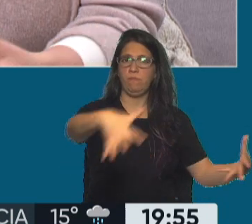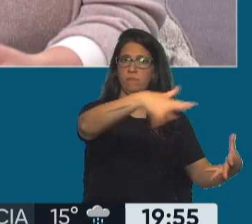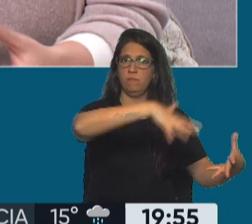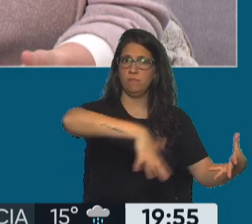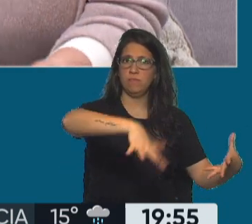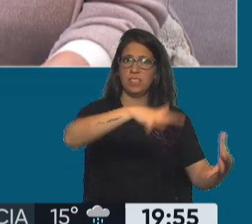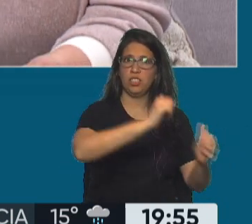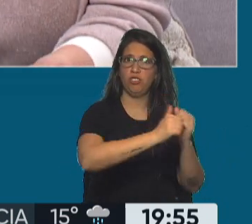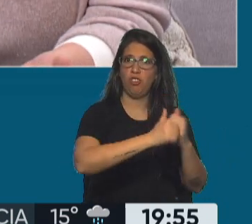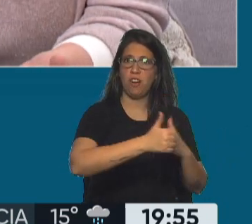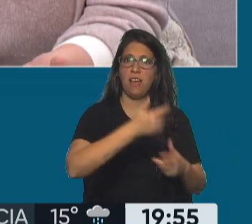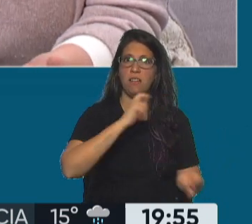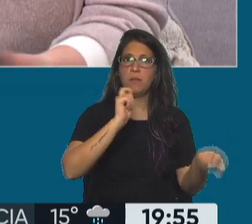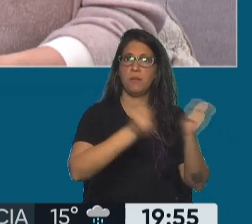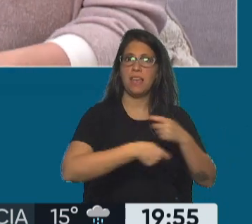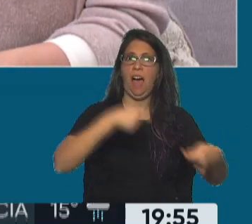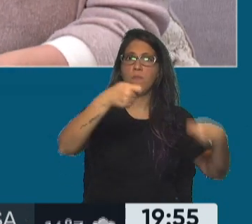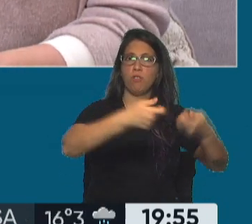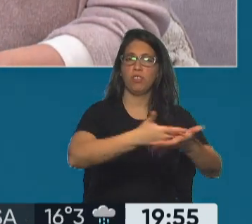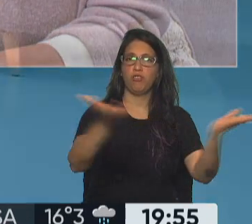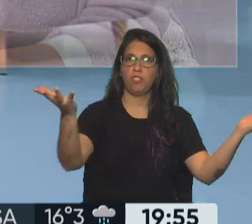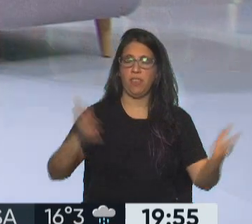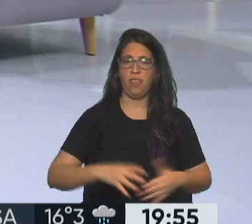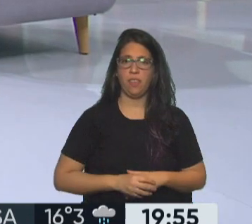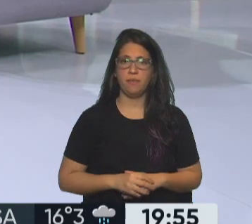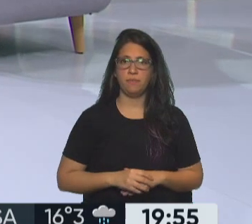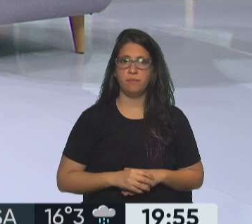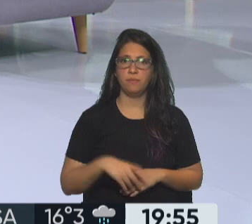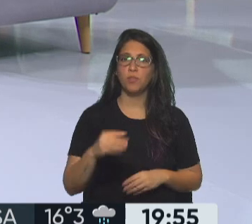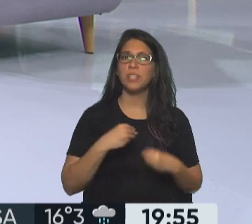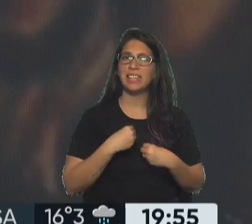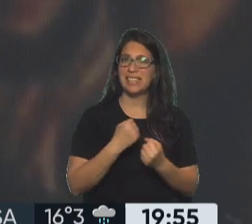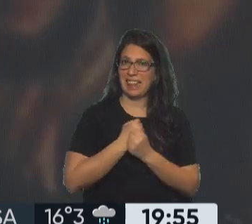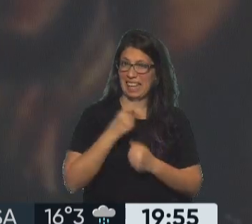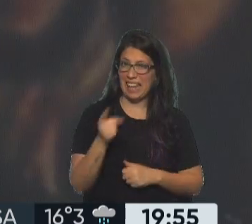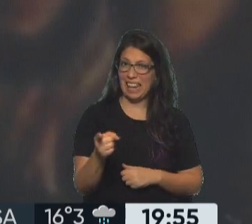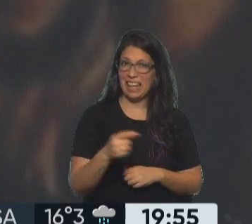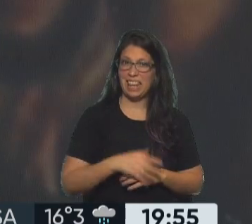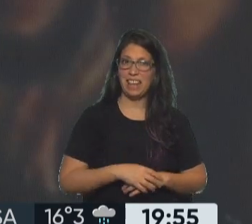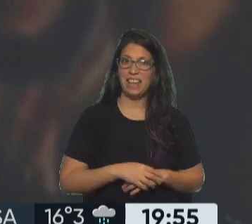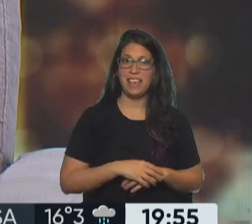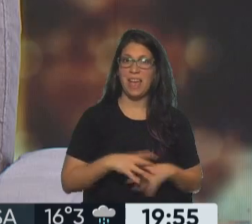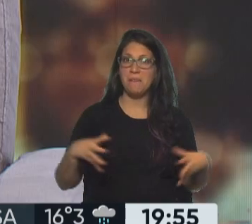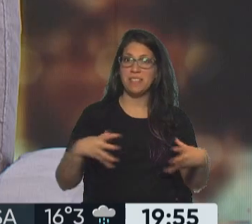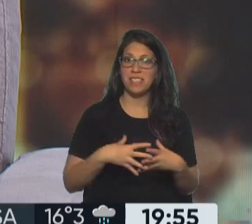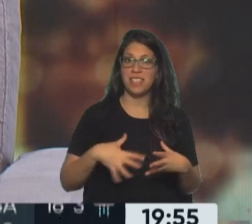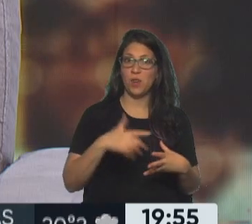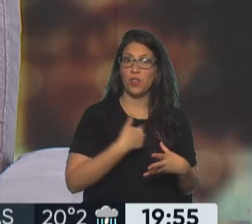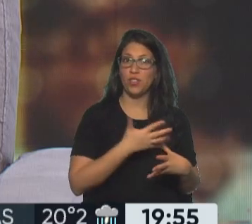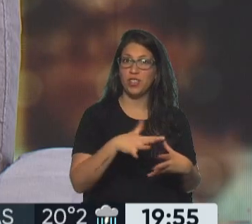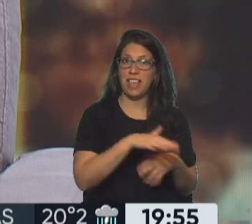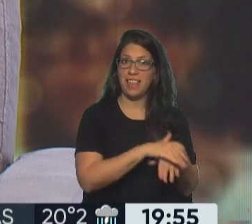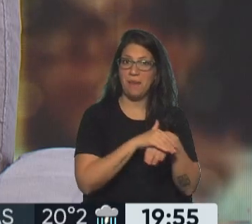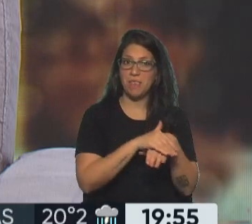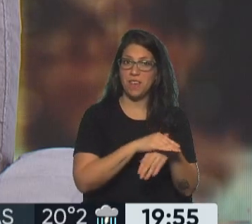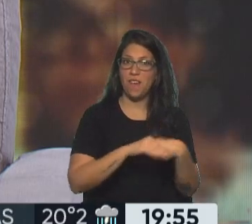nuestras historias, hacer también un aporte a nivel social. ¿Te sentís querida? En mis círculos sociales de amigos